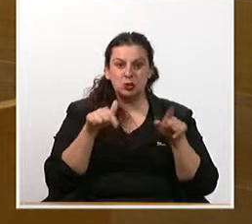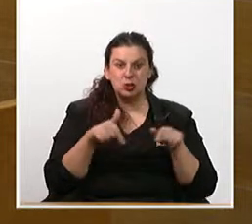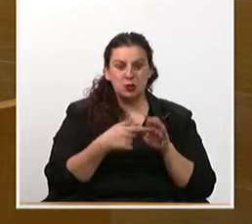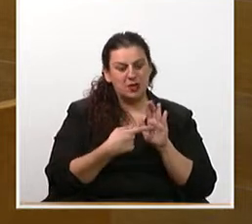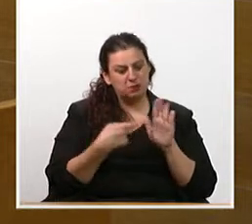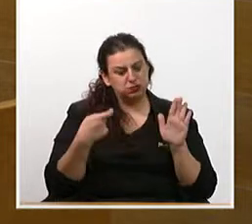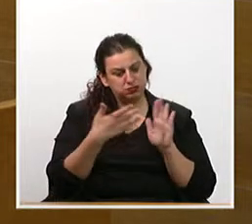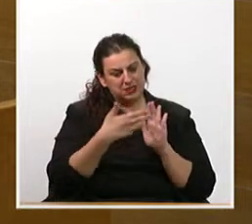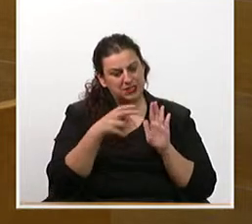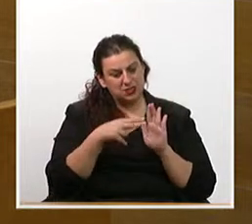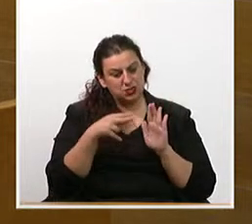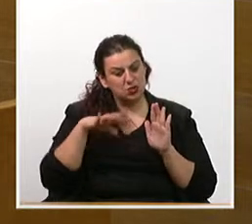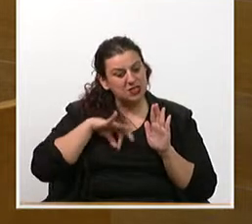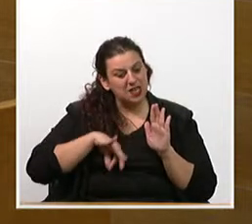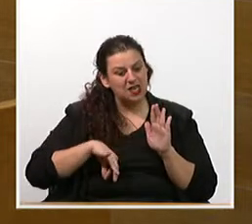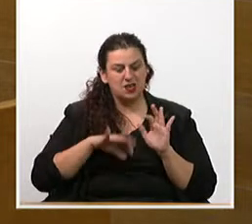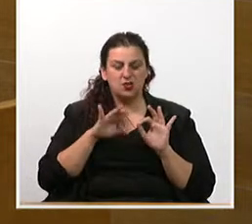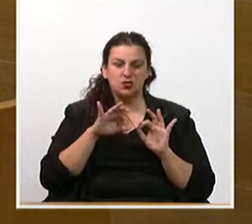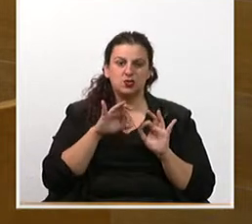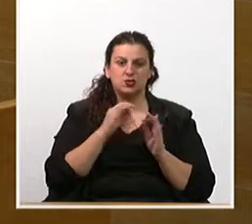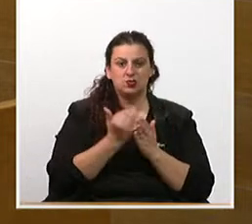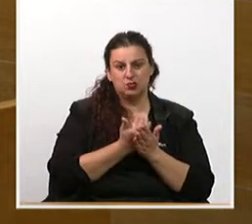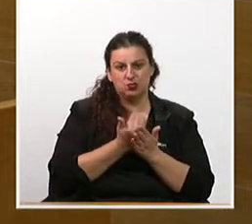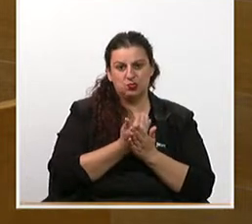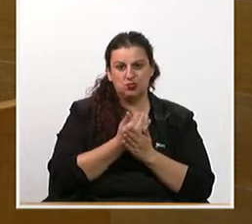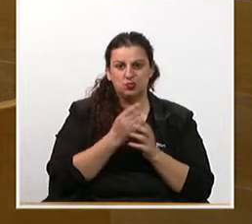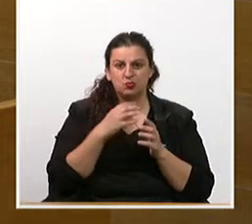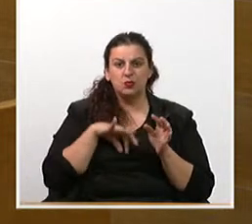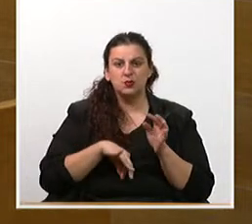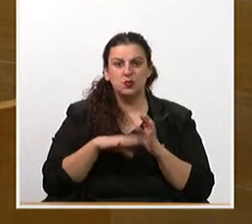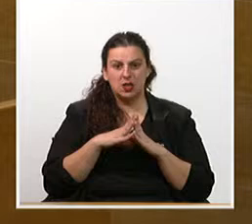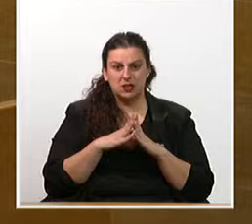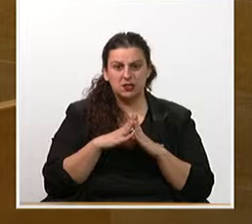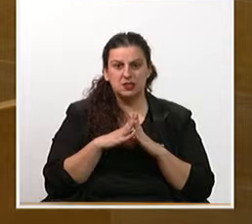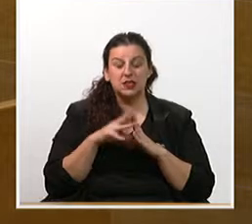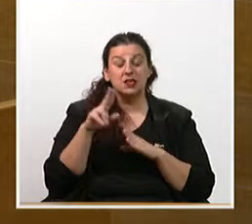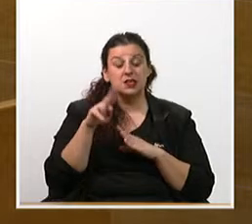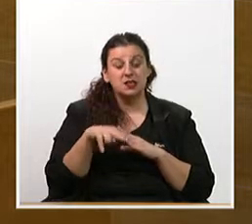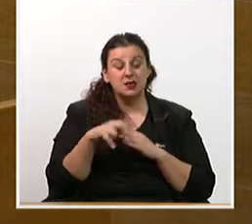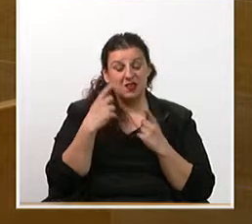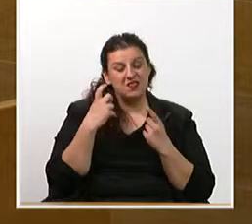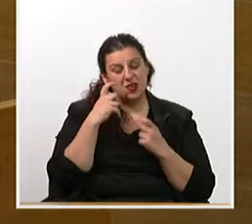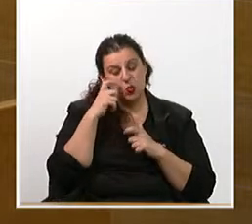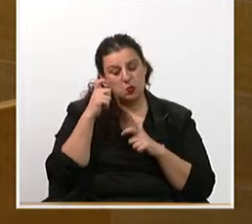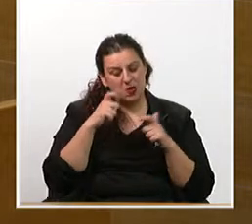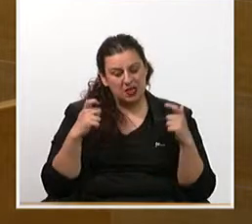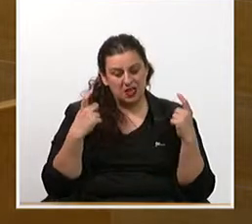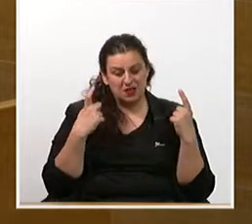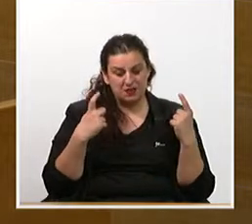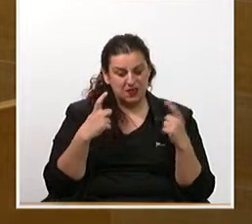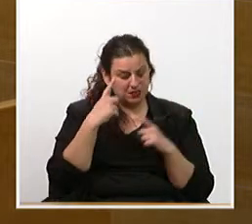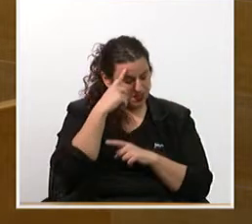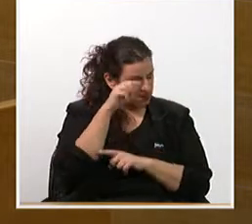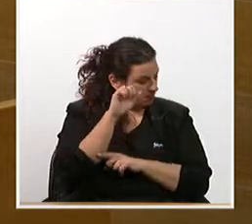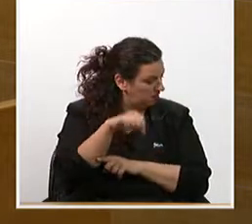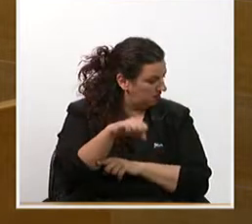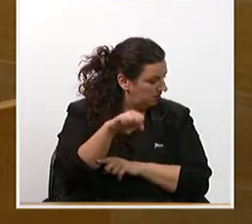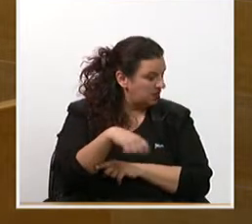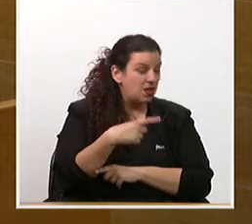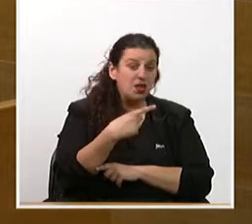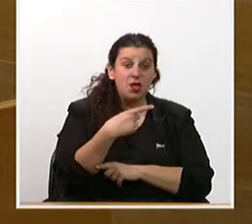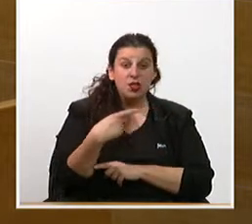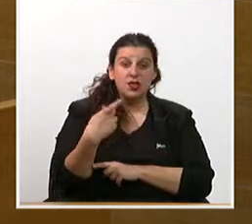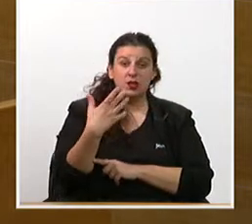salarios de Los profesionales y también es una falta de humanidad dar la espalda a más de